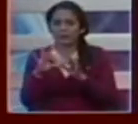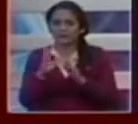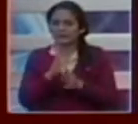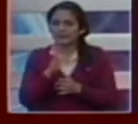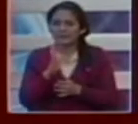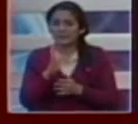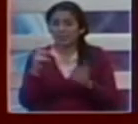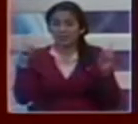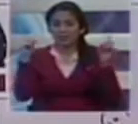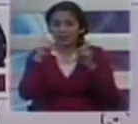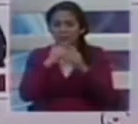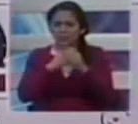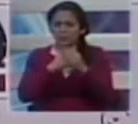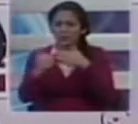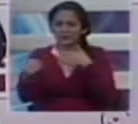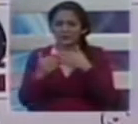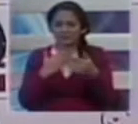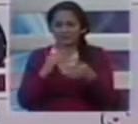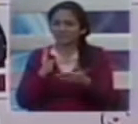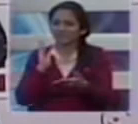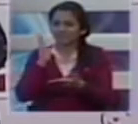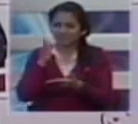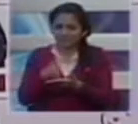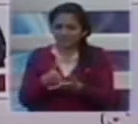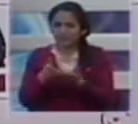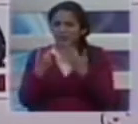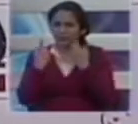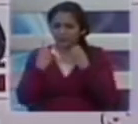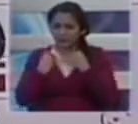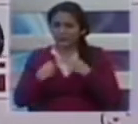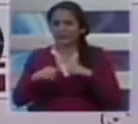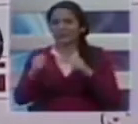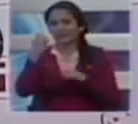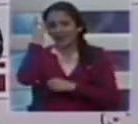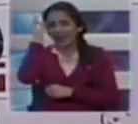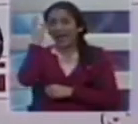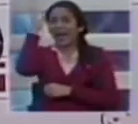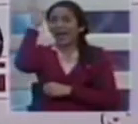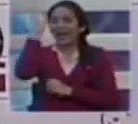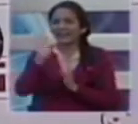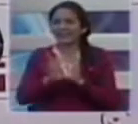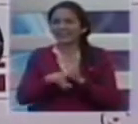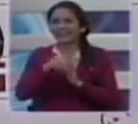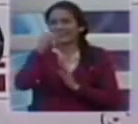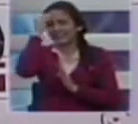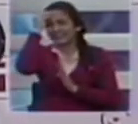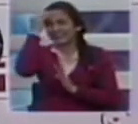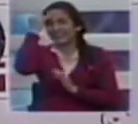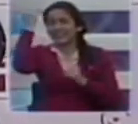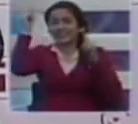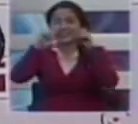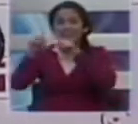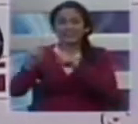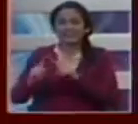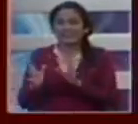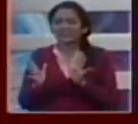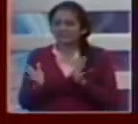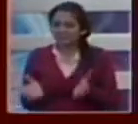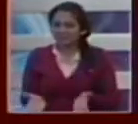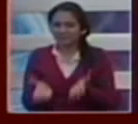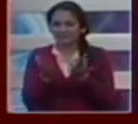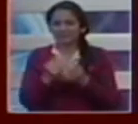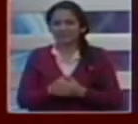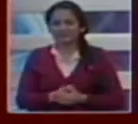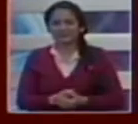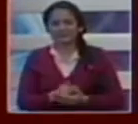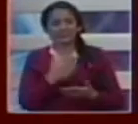para empezar algo. Que se arriesguen, que siempre hay algo al final del camino, mucho mejor. Muchas gracias por acompañarnos